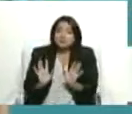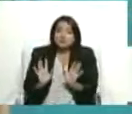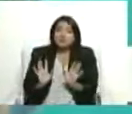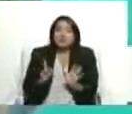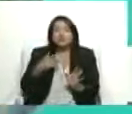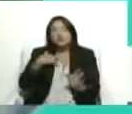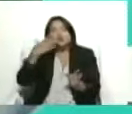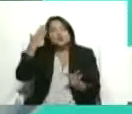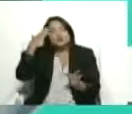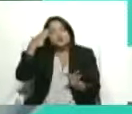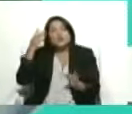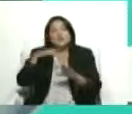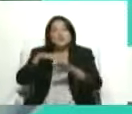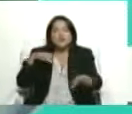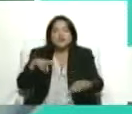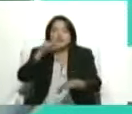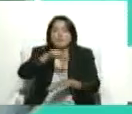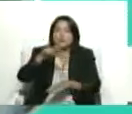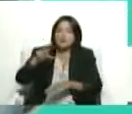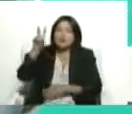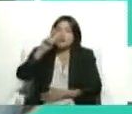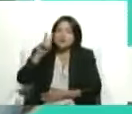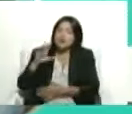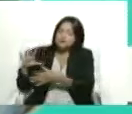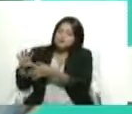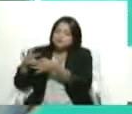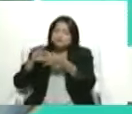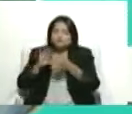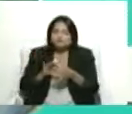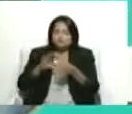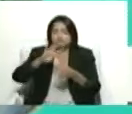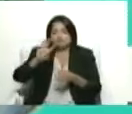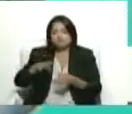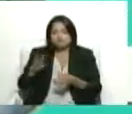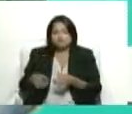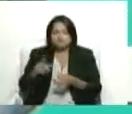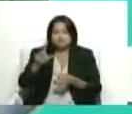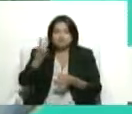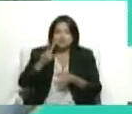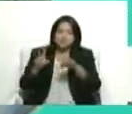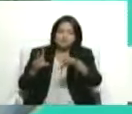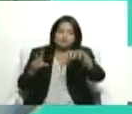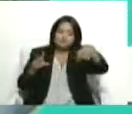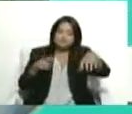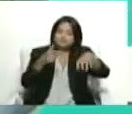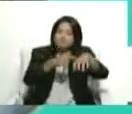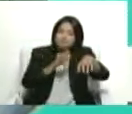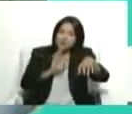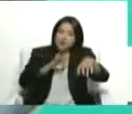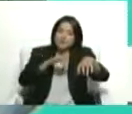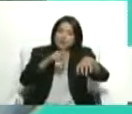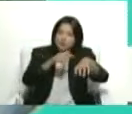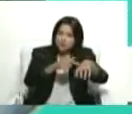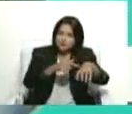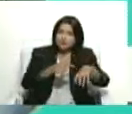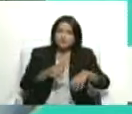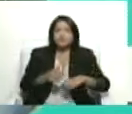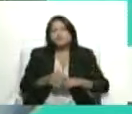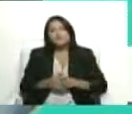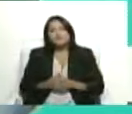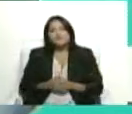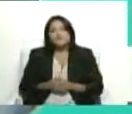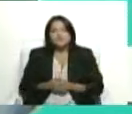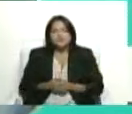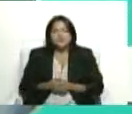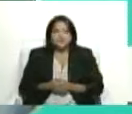de los venezolanos y las venezolanas van a estar del lado del Esequibo hacia la frontera con el Zulia, con Táchira,